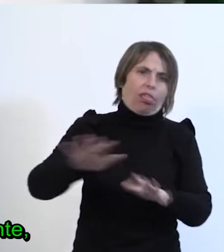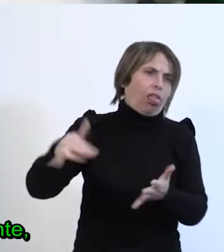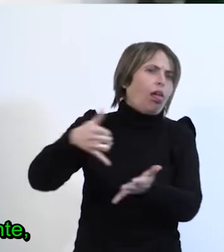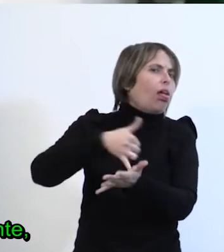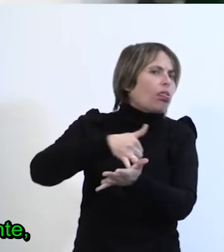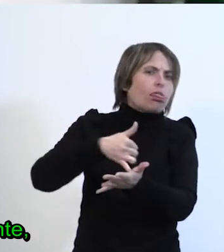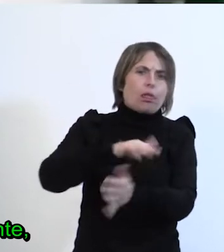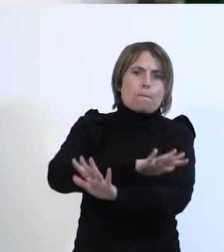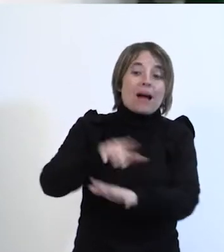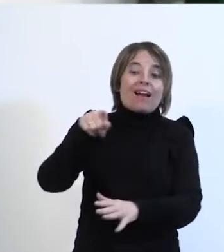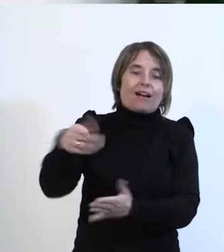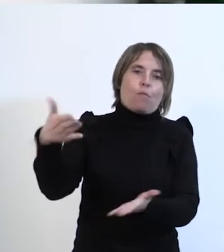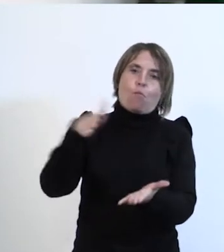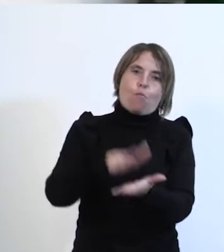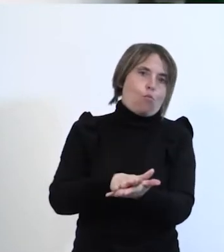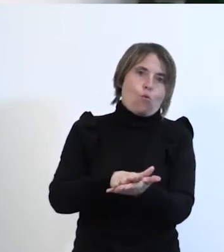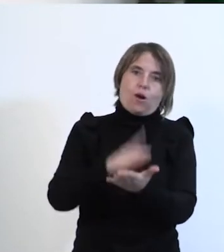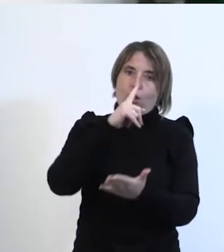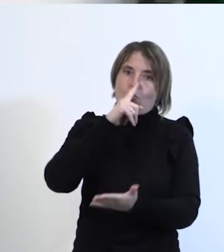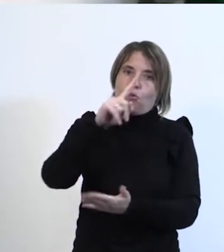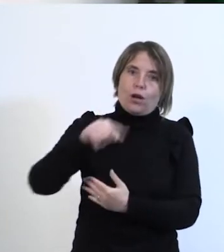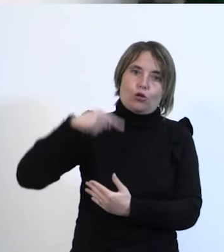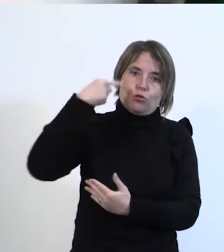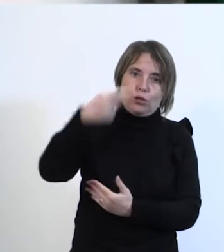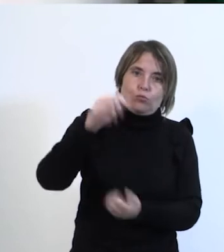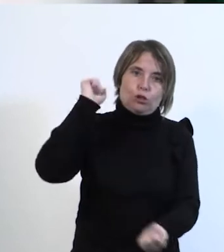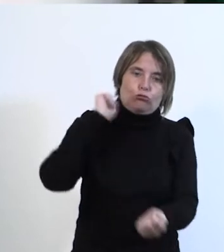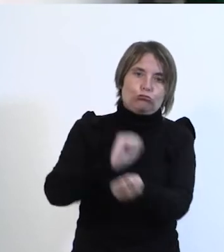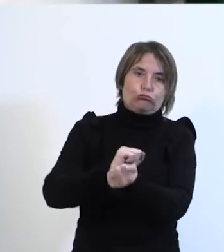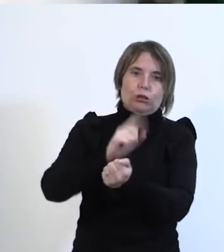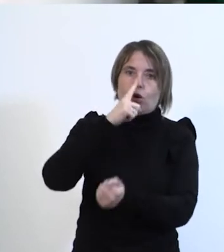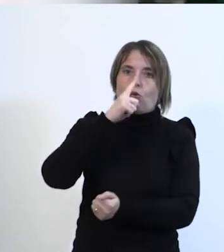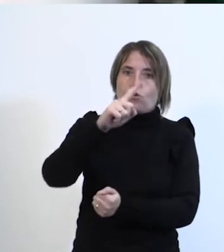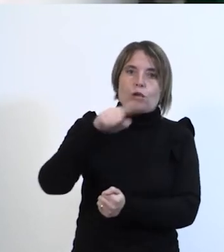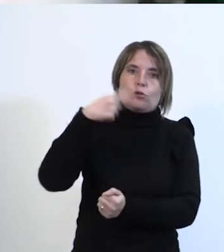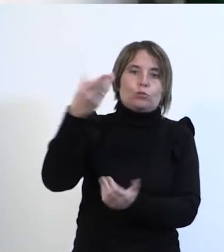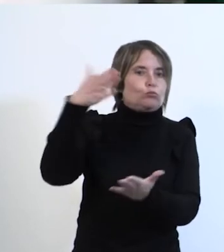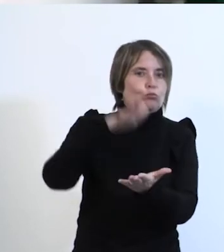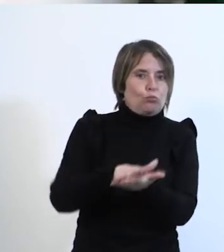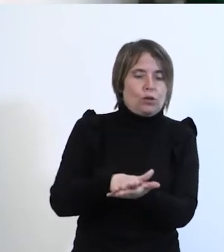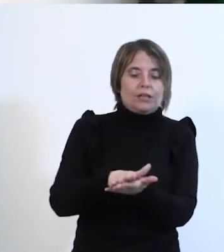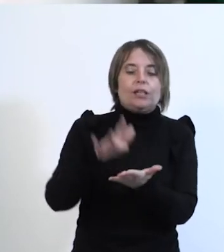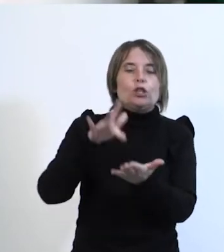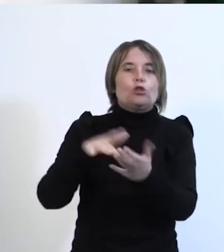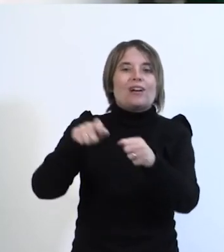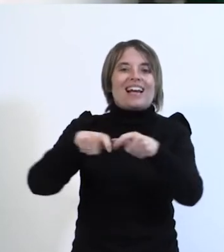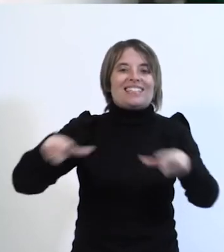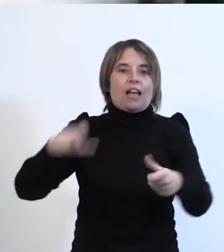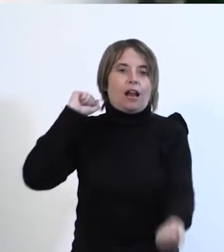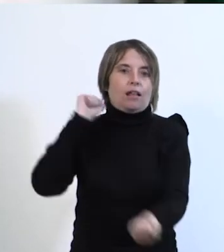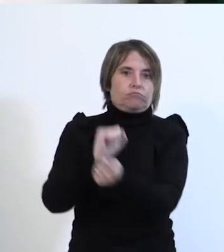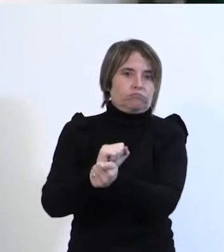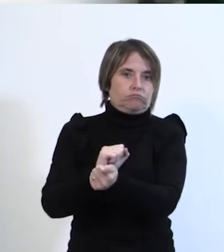muy deficiente y ella muere un año después de estar condenada en una sala